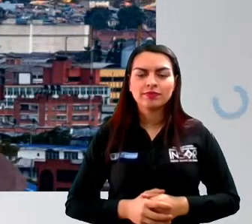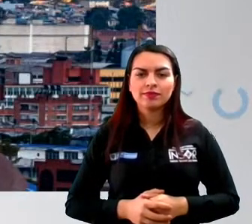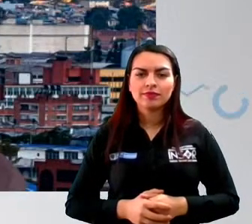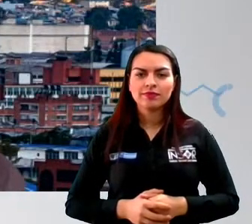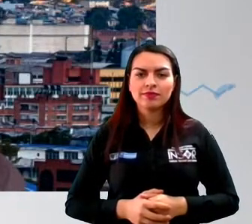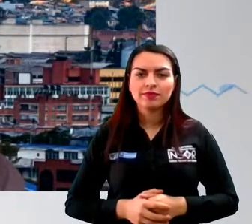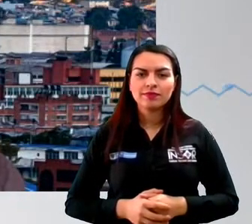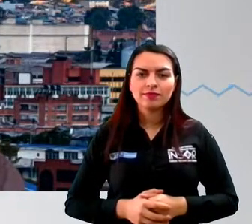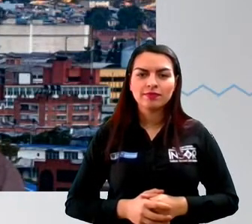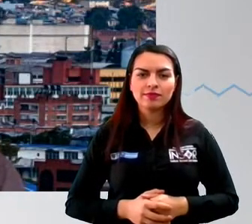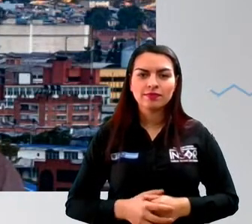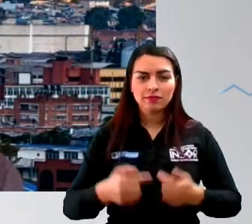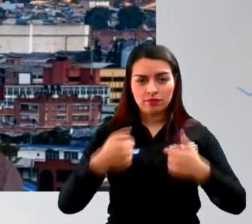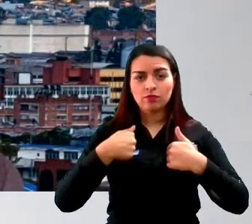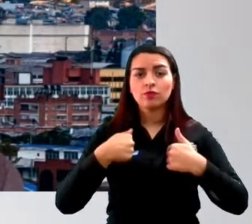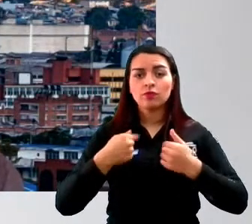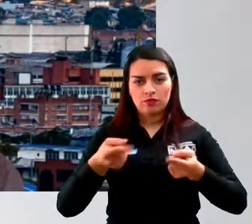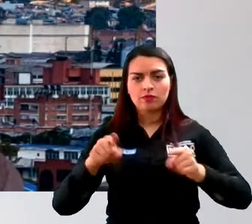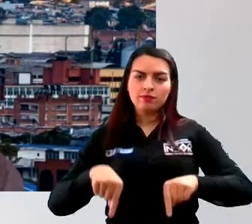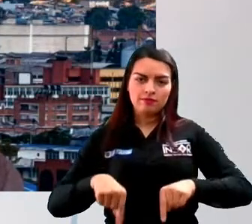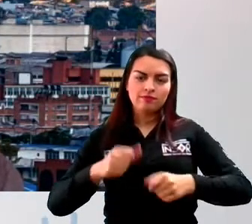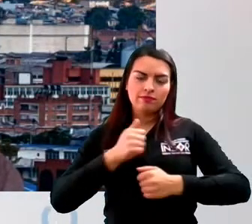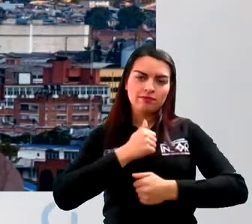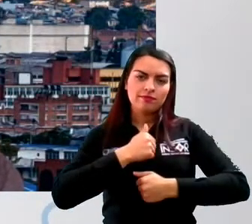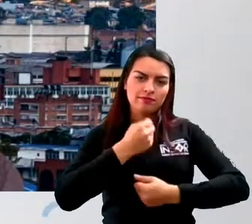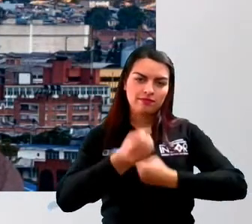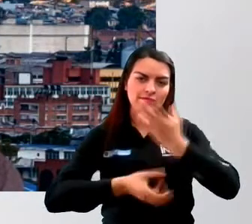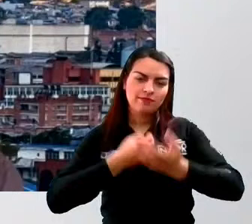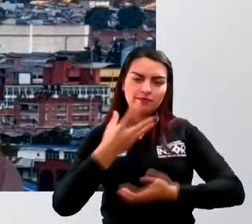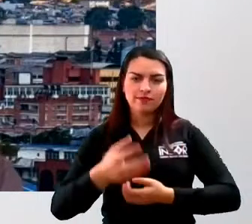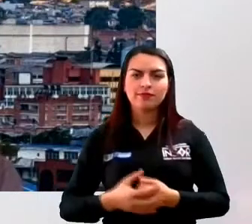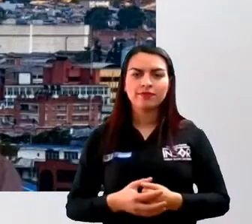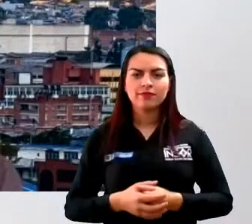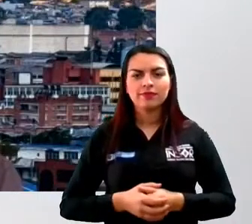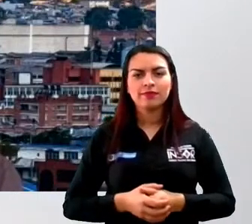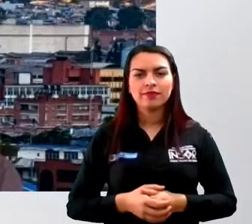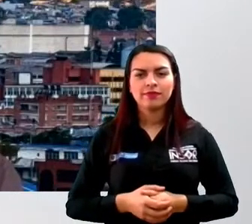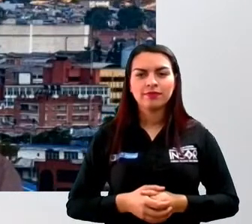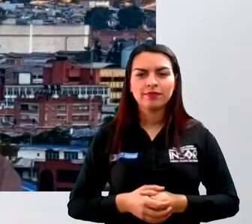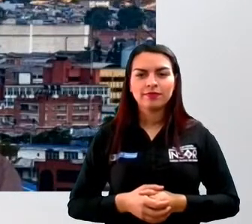Yo mismo voy a compartir algunas ideas como, a ver.